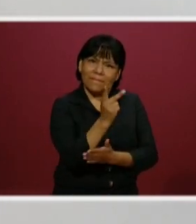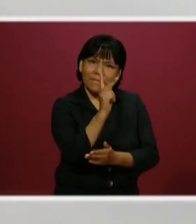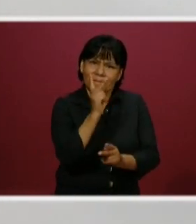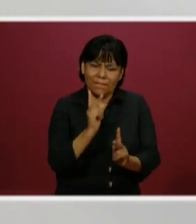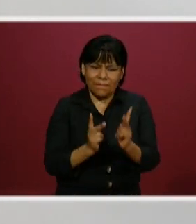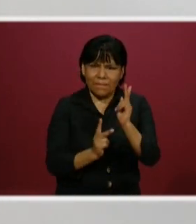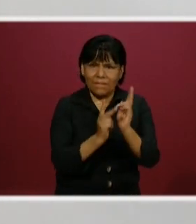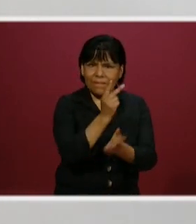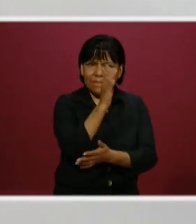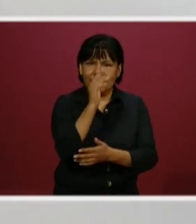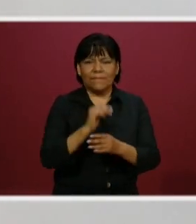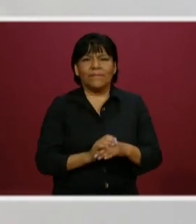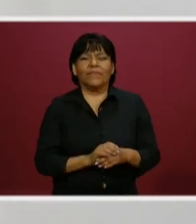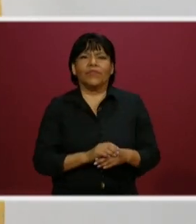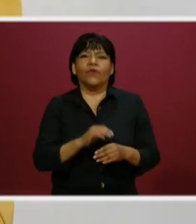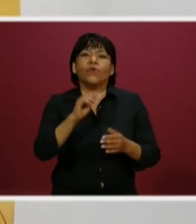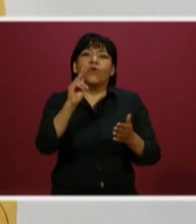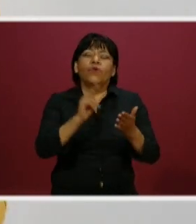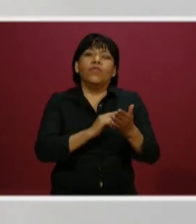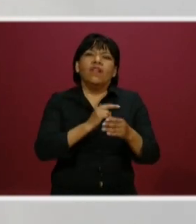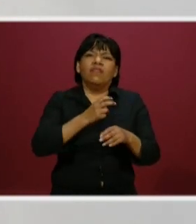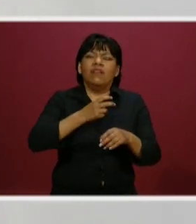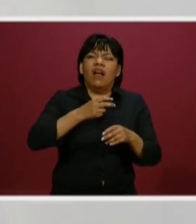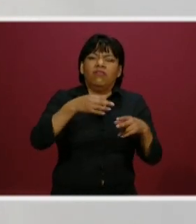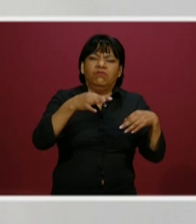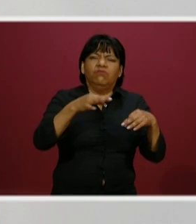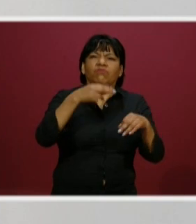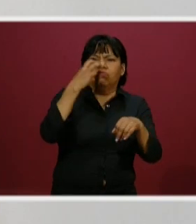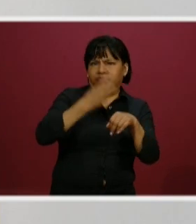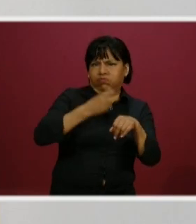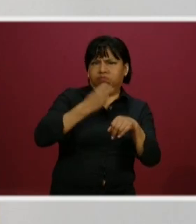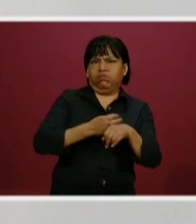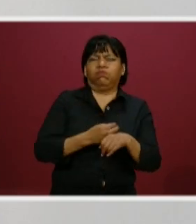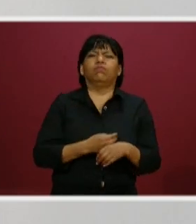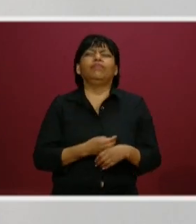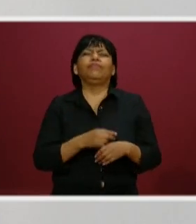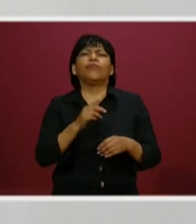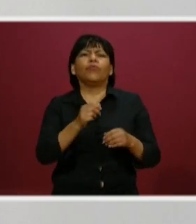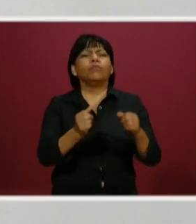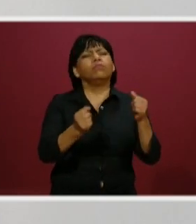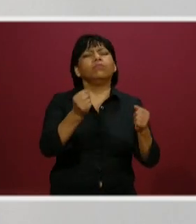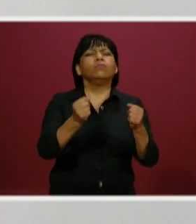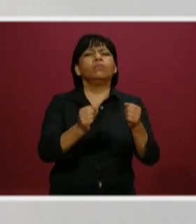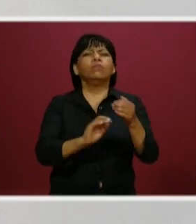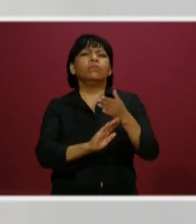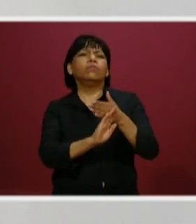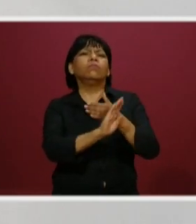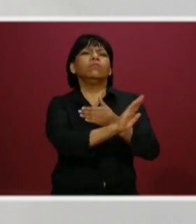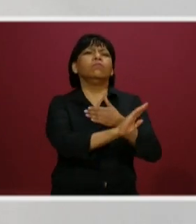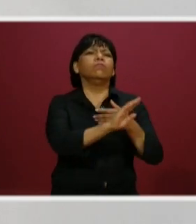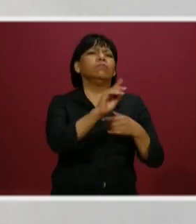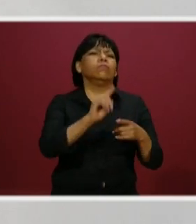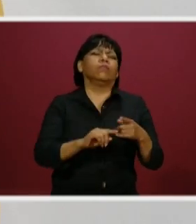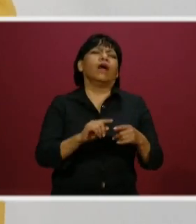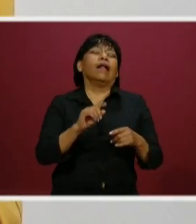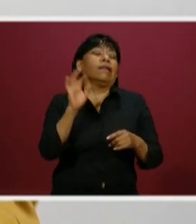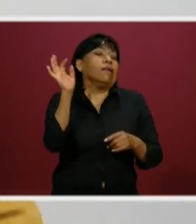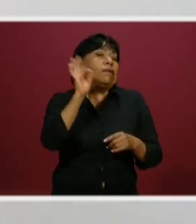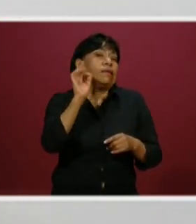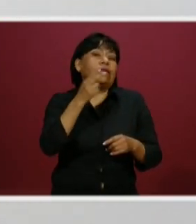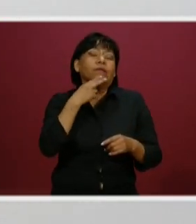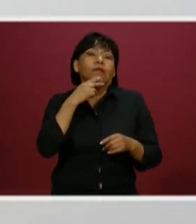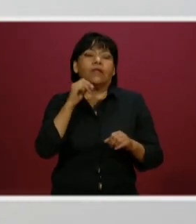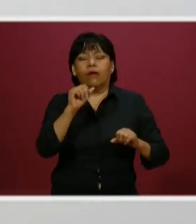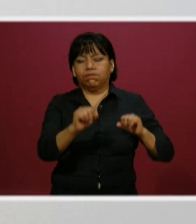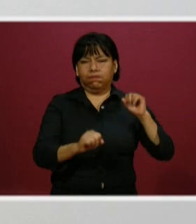reciclar el cartón evita usar el uso del automóvil y trasladarte en bicicleta y